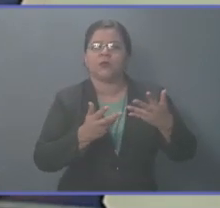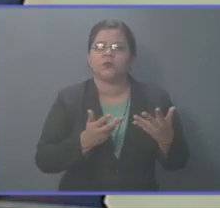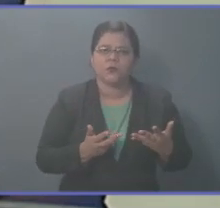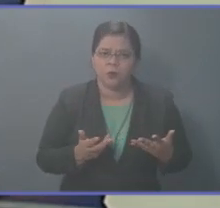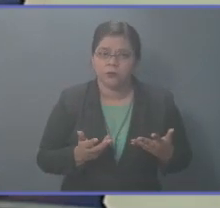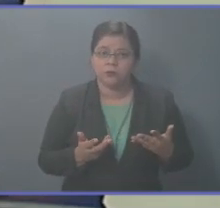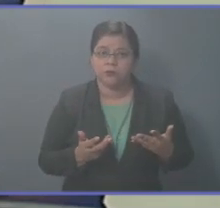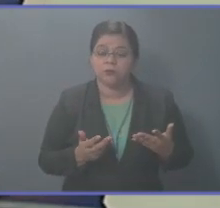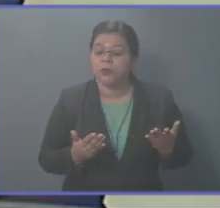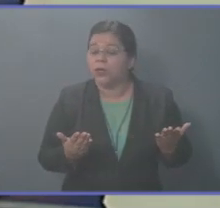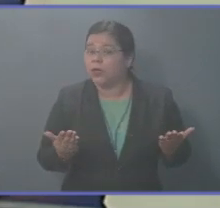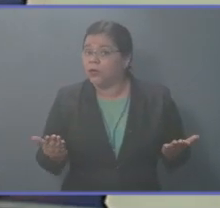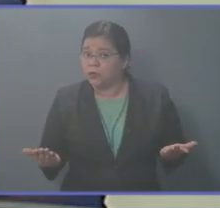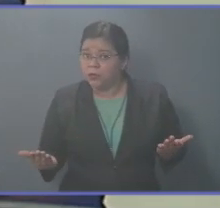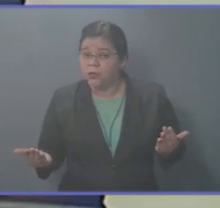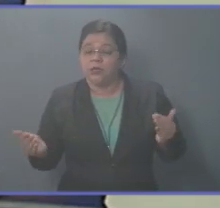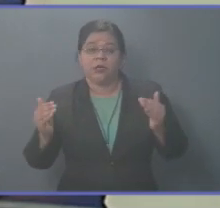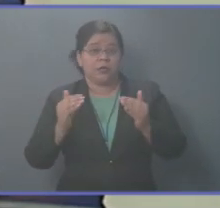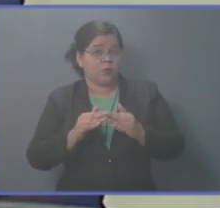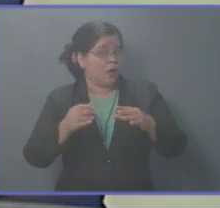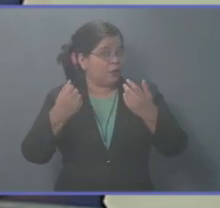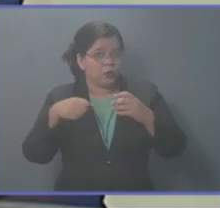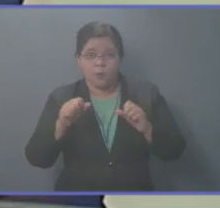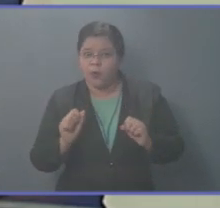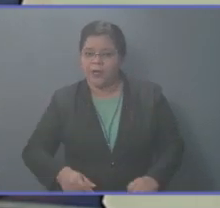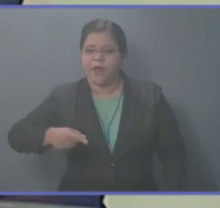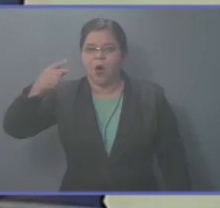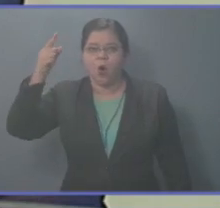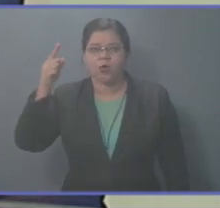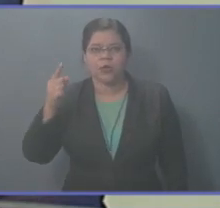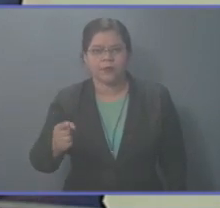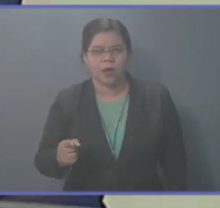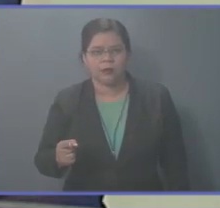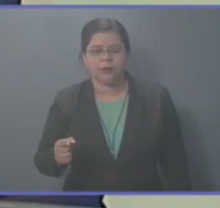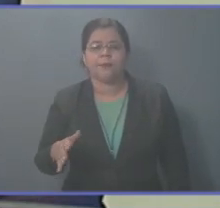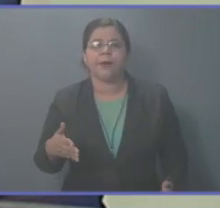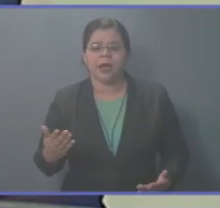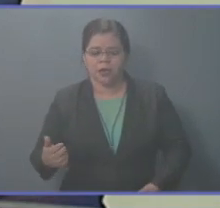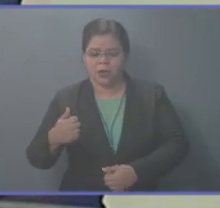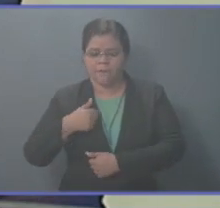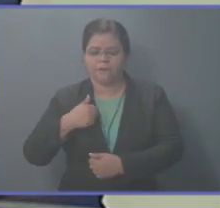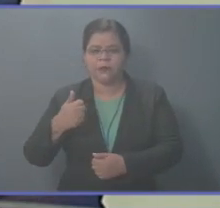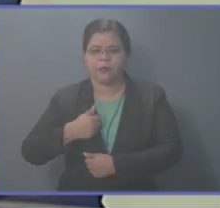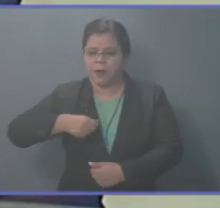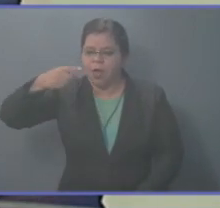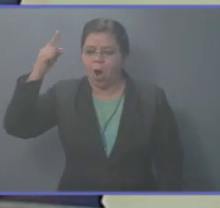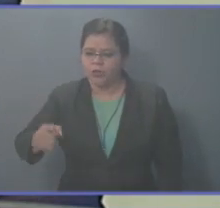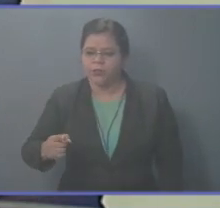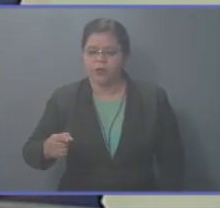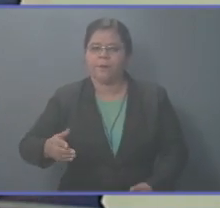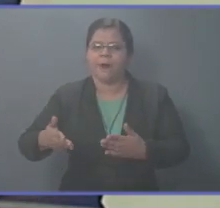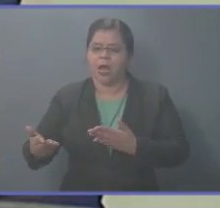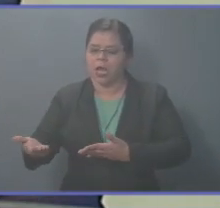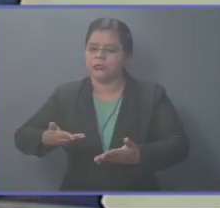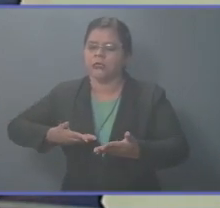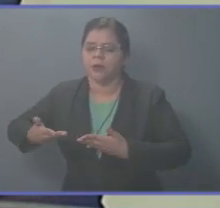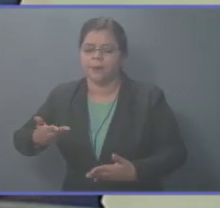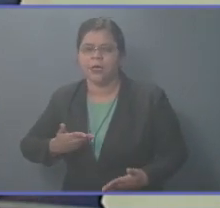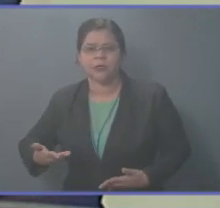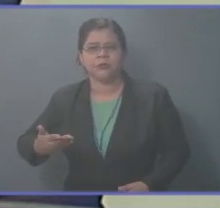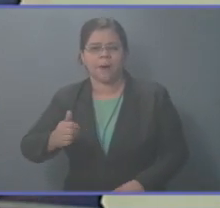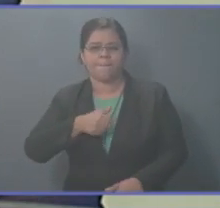previsto. Tampoco puede ordenarse que la Fuerza Armada sirva para la